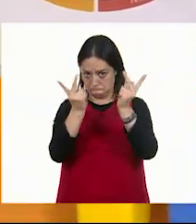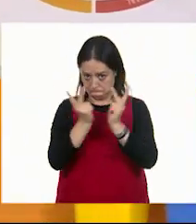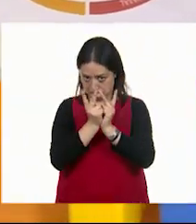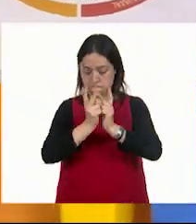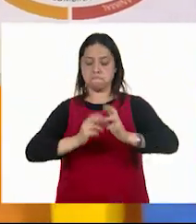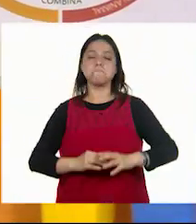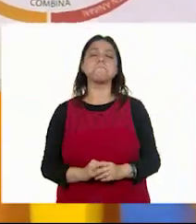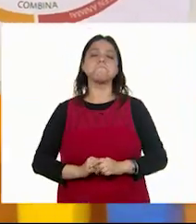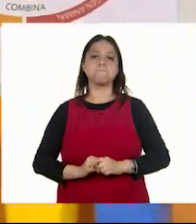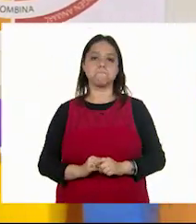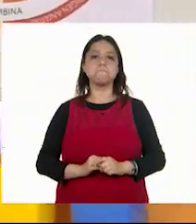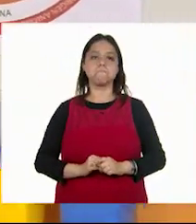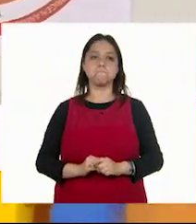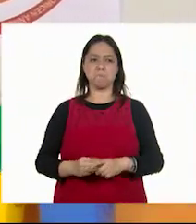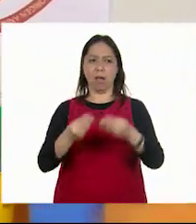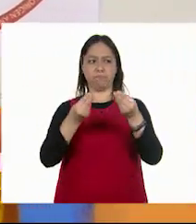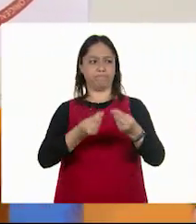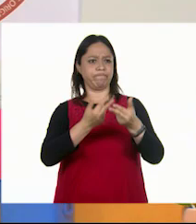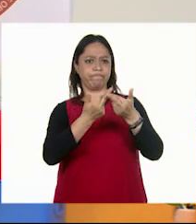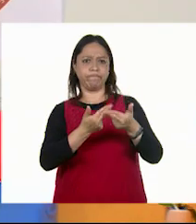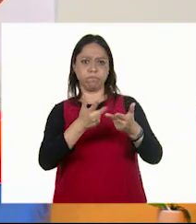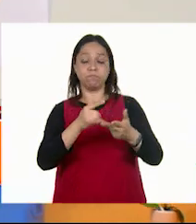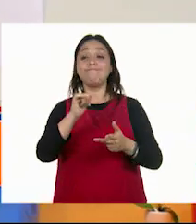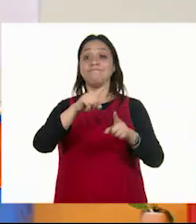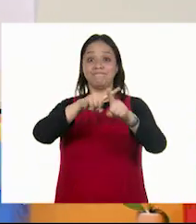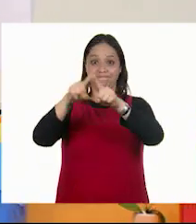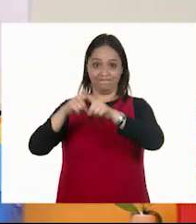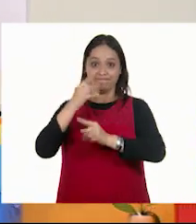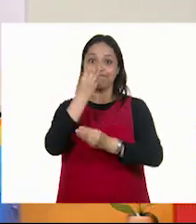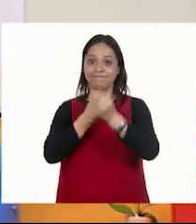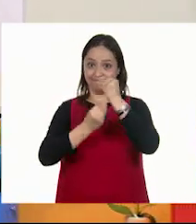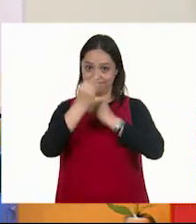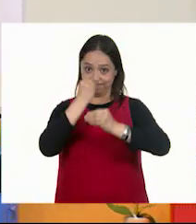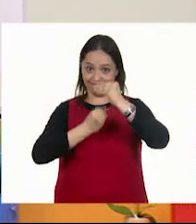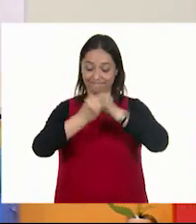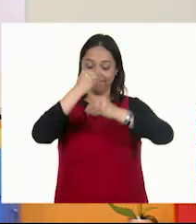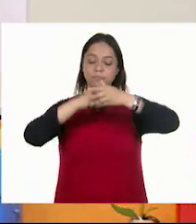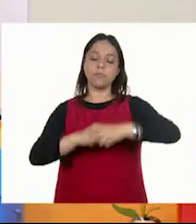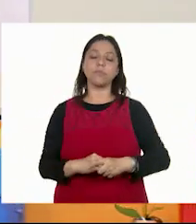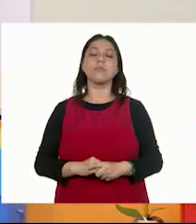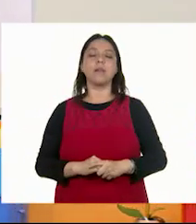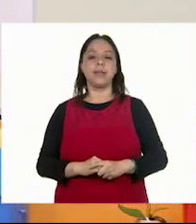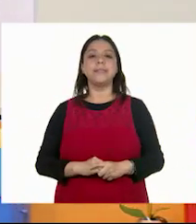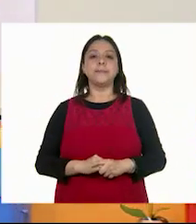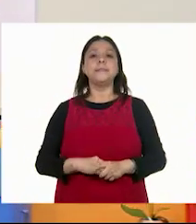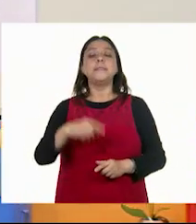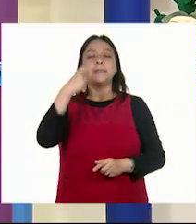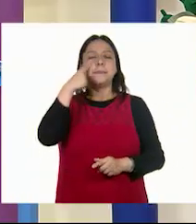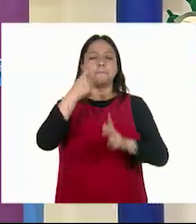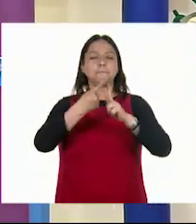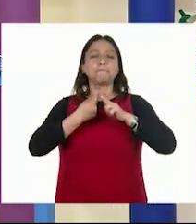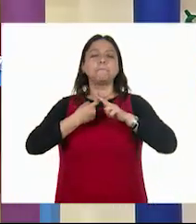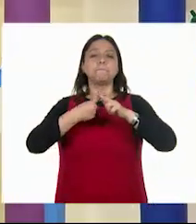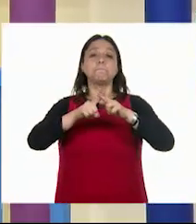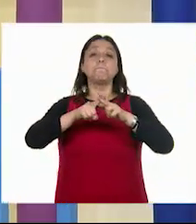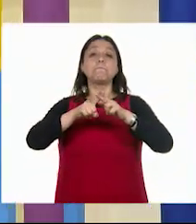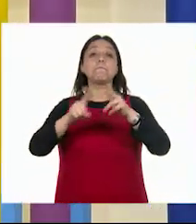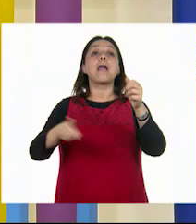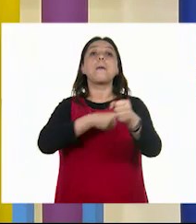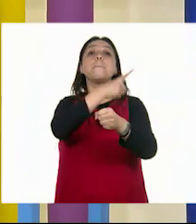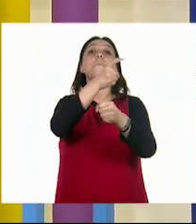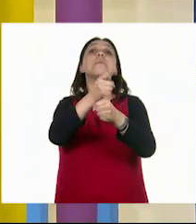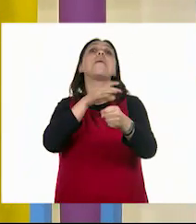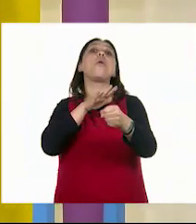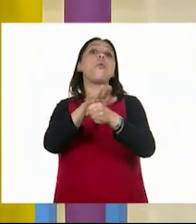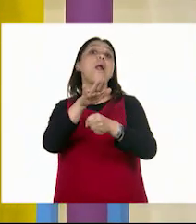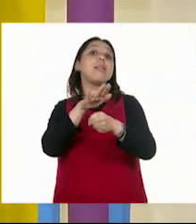Perfecto. Son muchas, maestras. Son muchos alimentos. Bien. Vamos a empezar con nuestro primer alimento que se